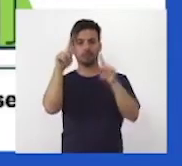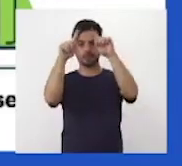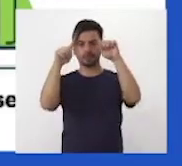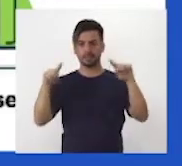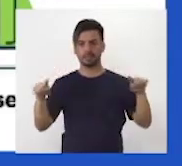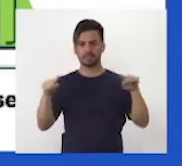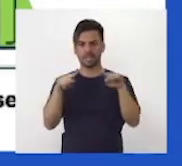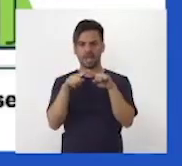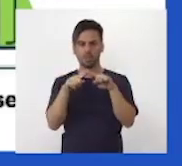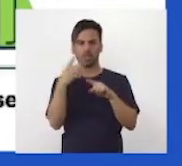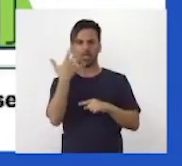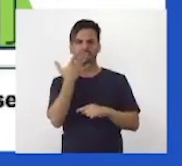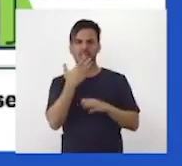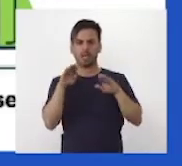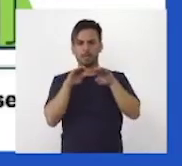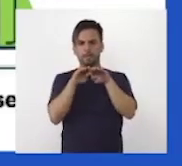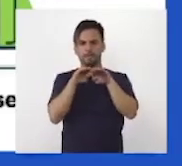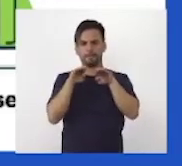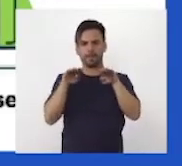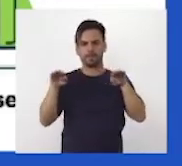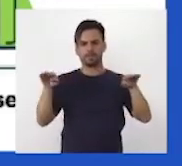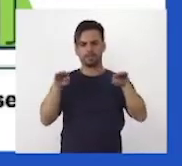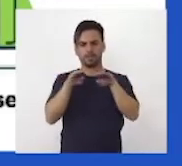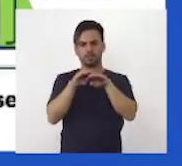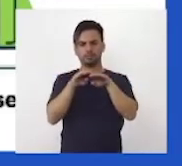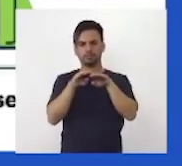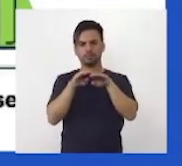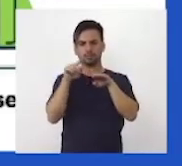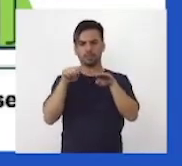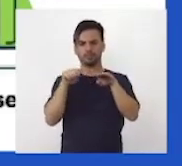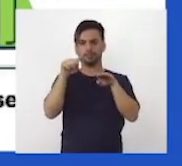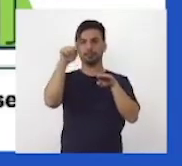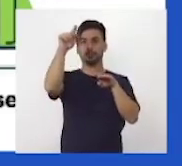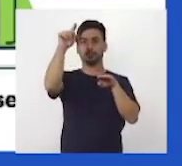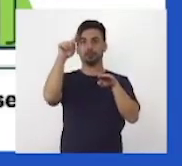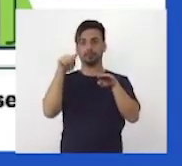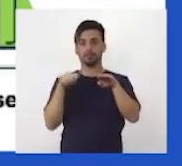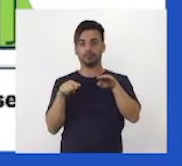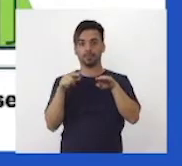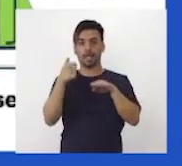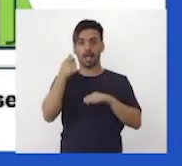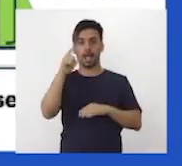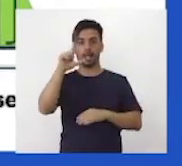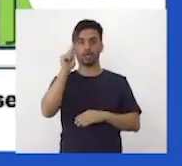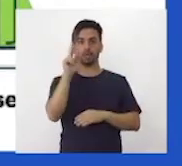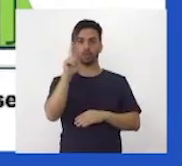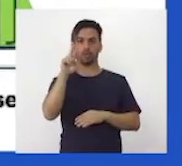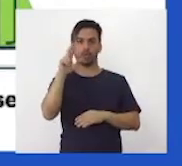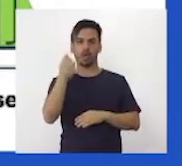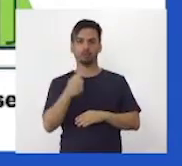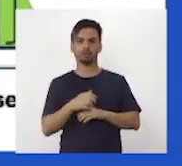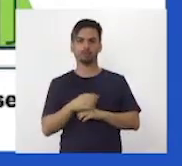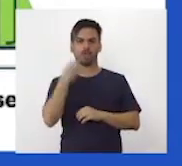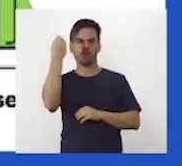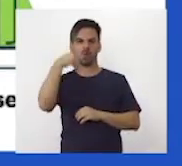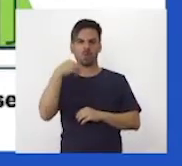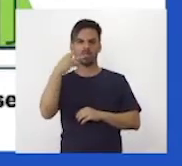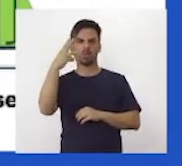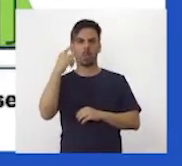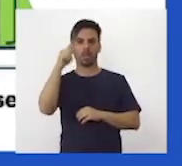la base y quién es la altura relativa a esa base. ¿Qué conoces? La altura.